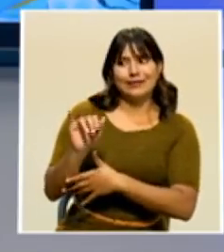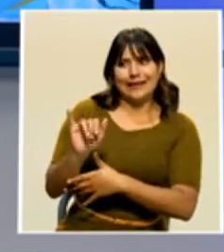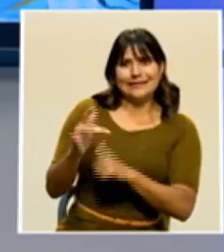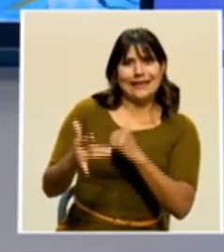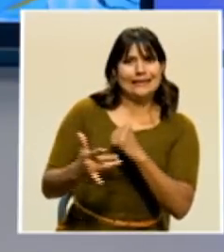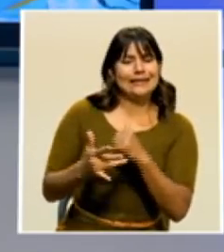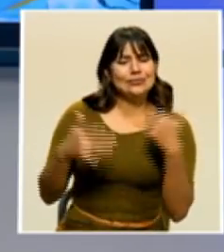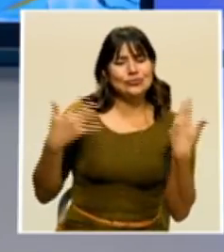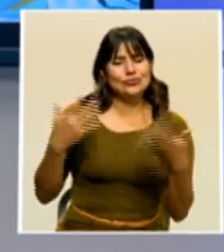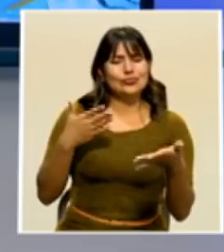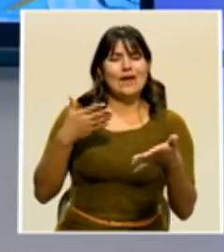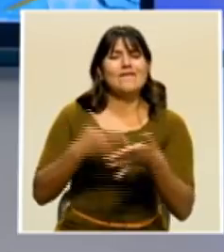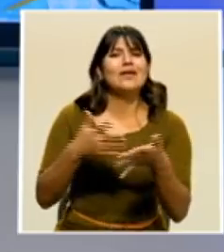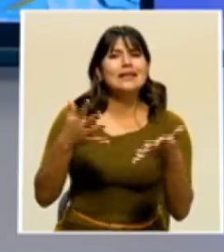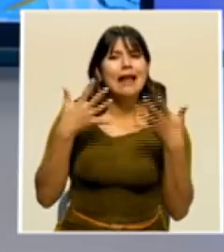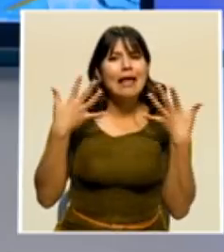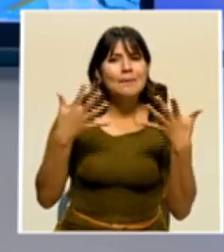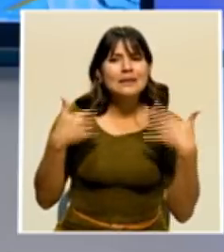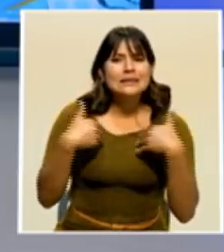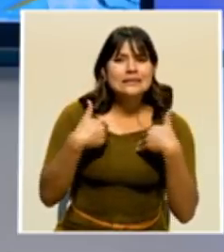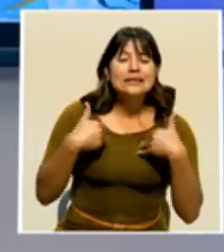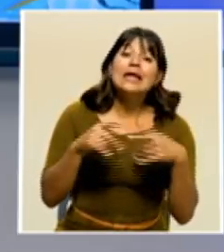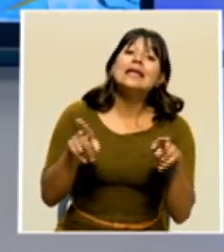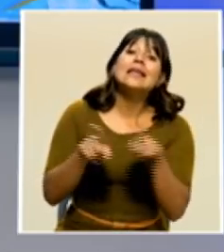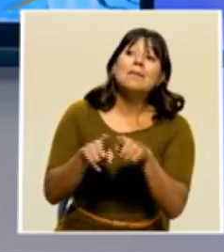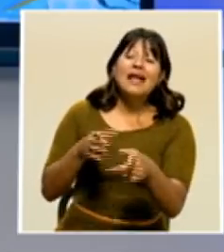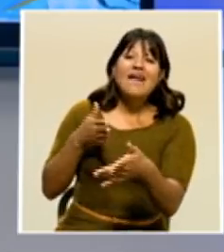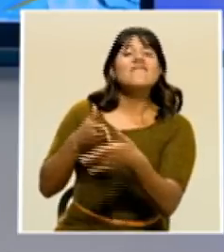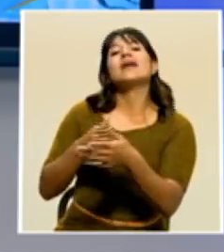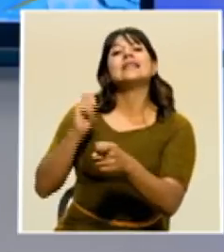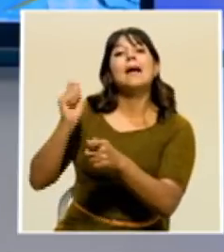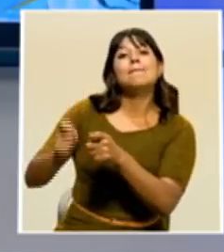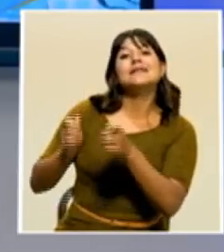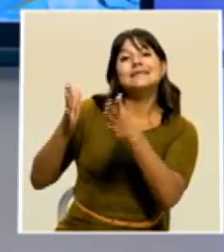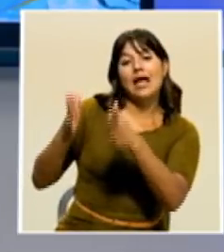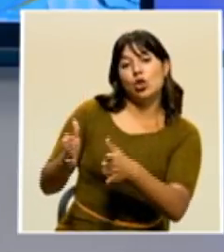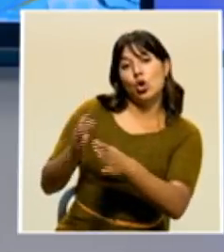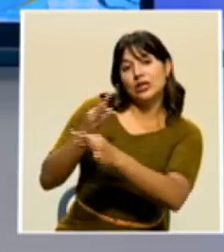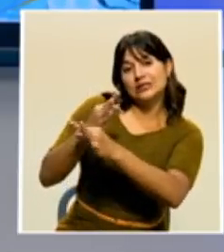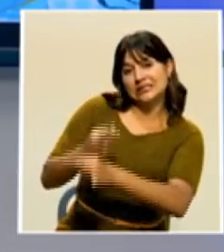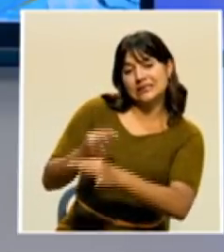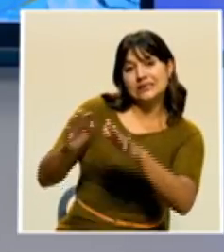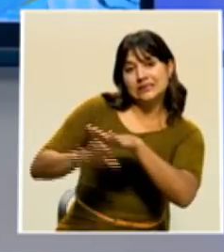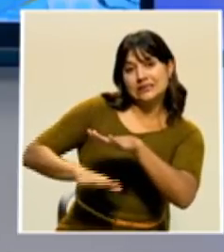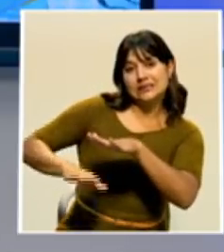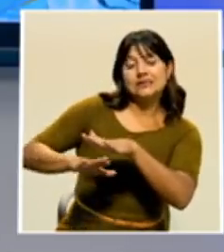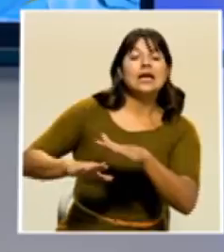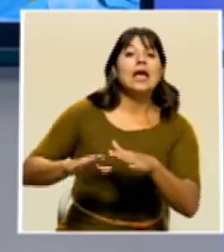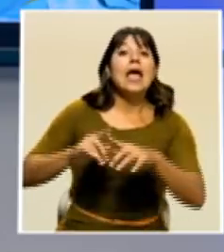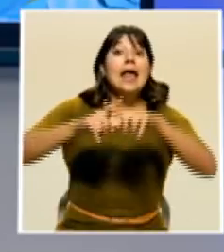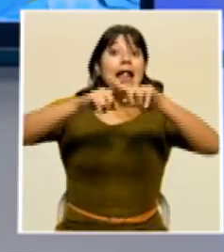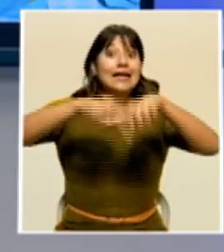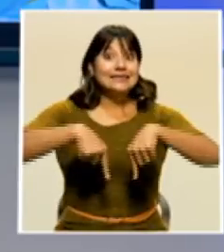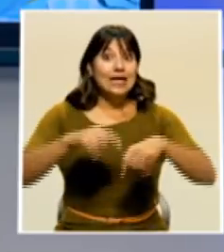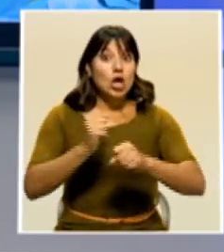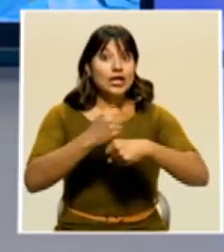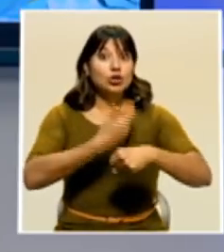perjudica enormemente a los pescadores artesanales. El veto del presidente trajo